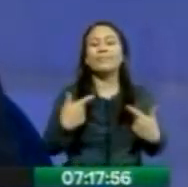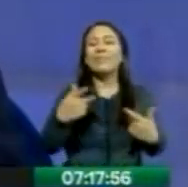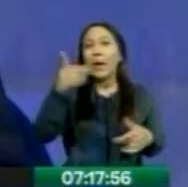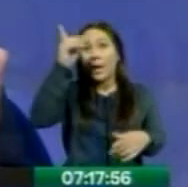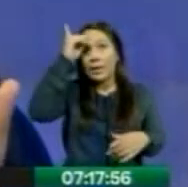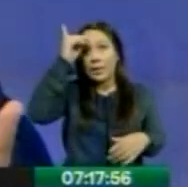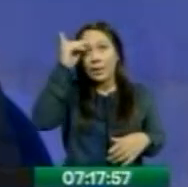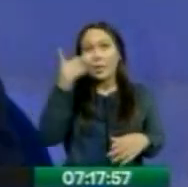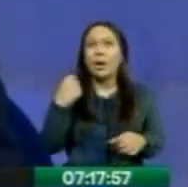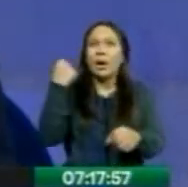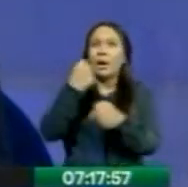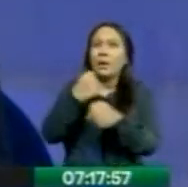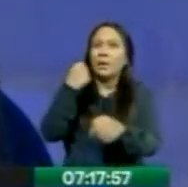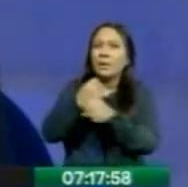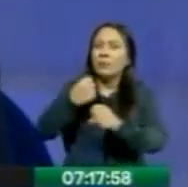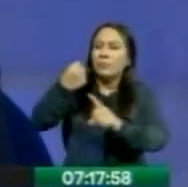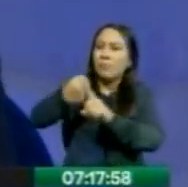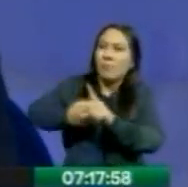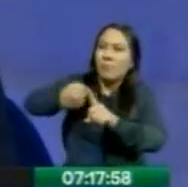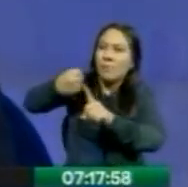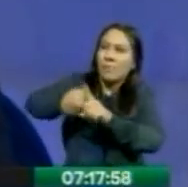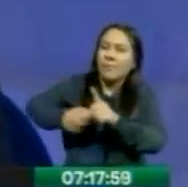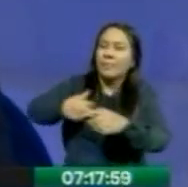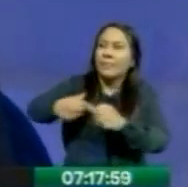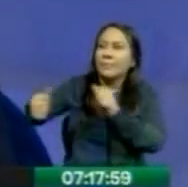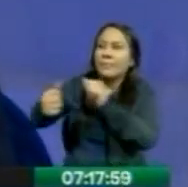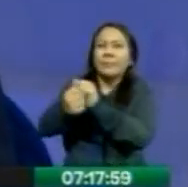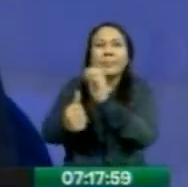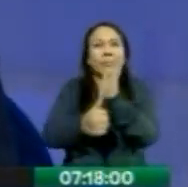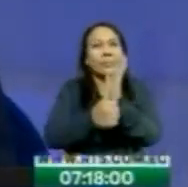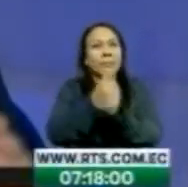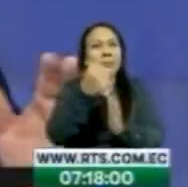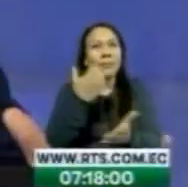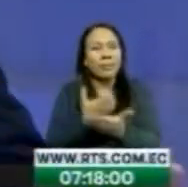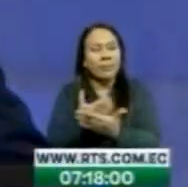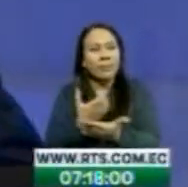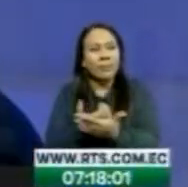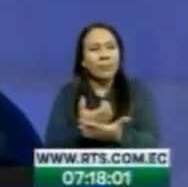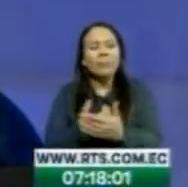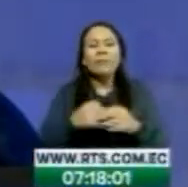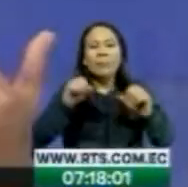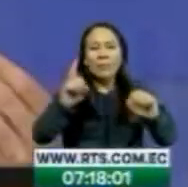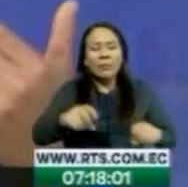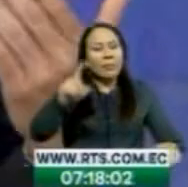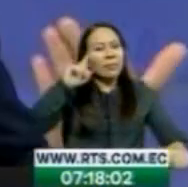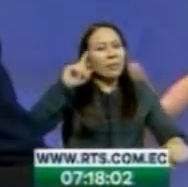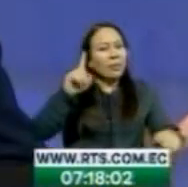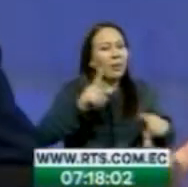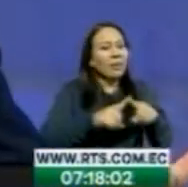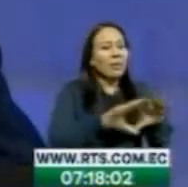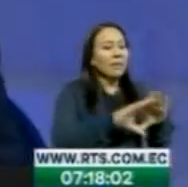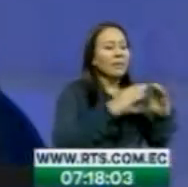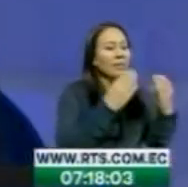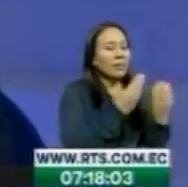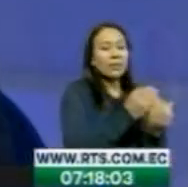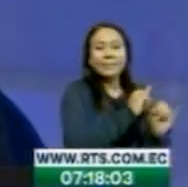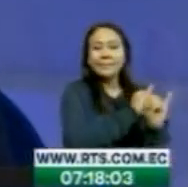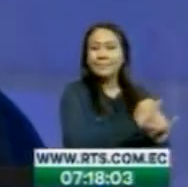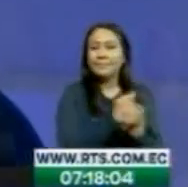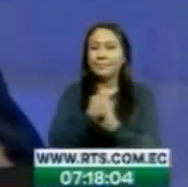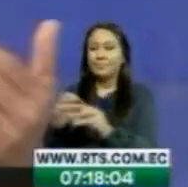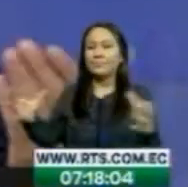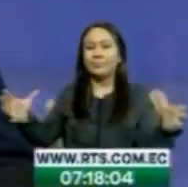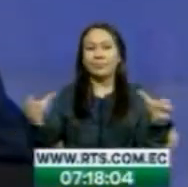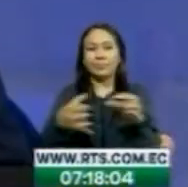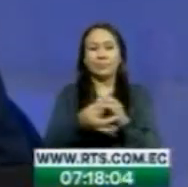se la viene trabajando de manera conjunta con el Ministerio de Economía para establecer en una comisión interinstitucional